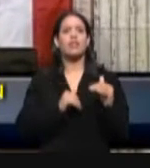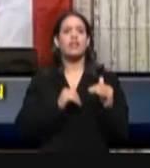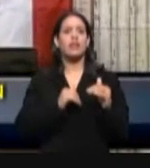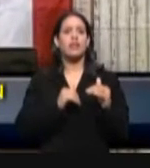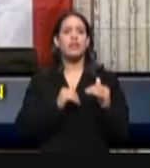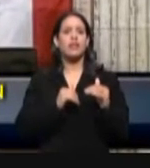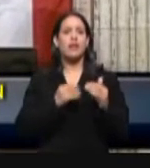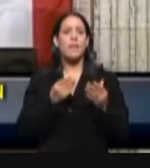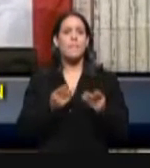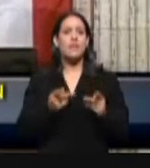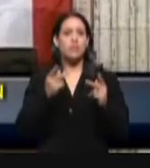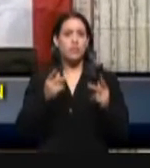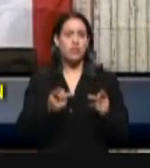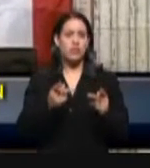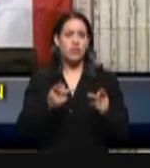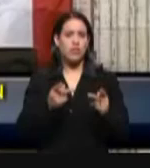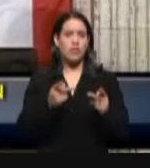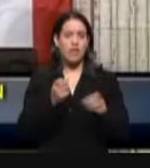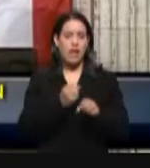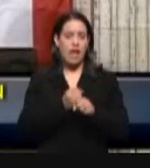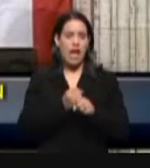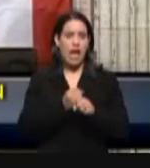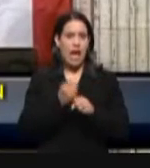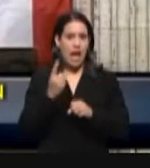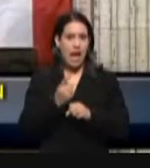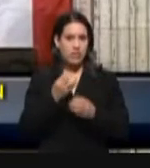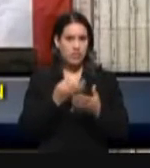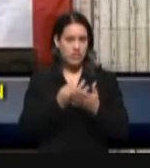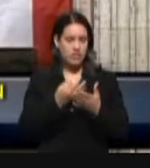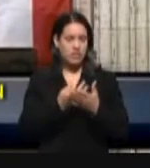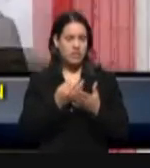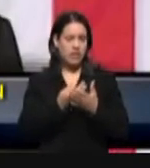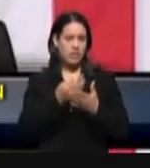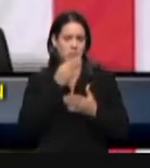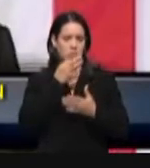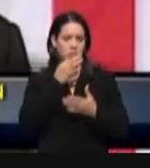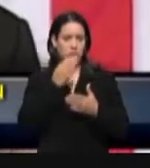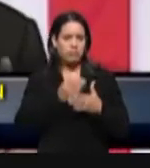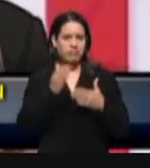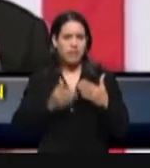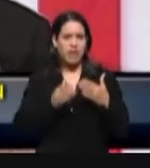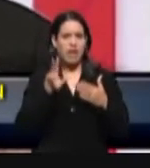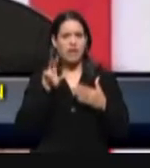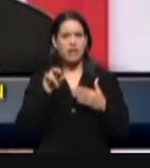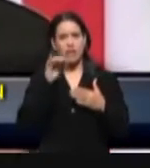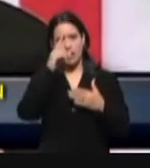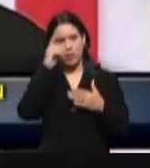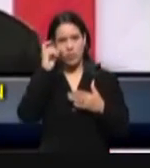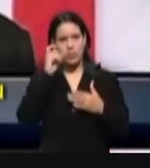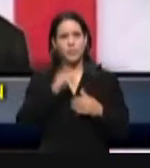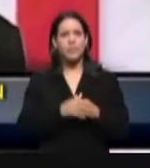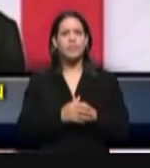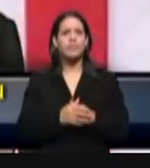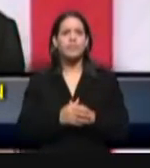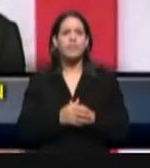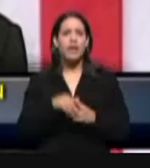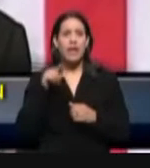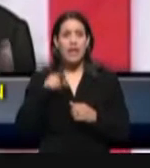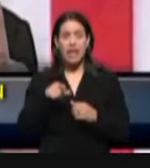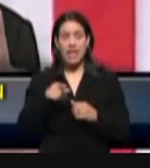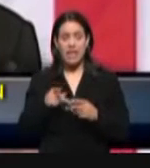para el año fiscal que está próximo a terminar. Más importante aún, este presupuesto recomendado